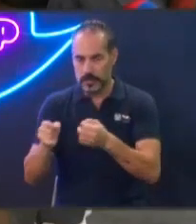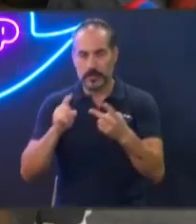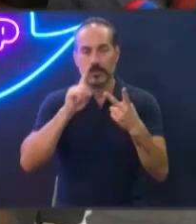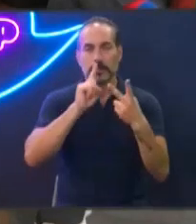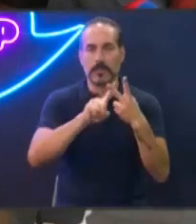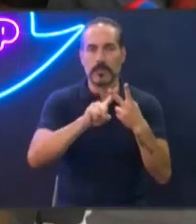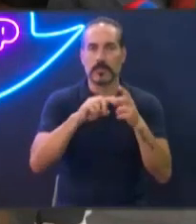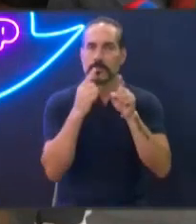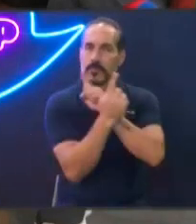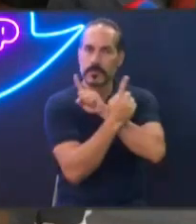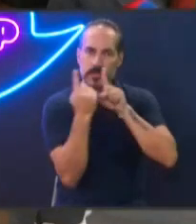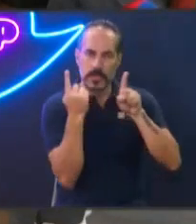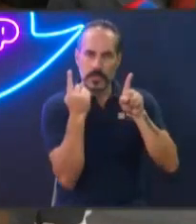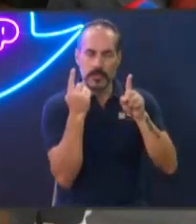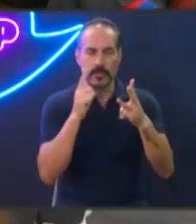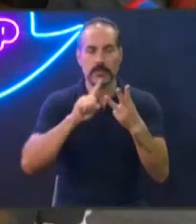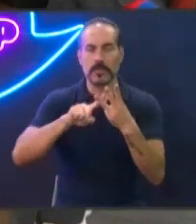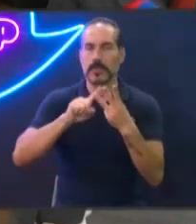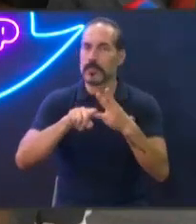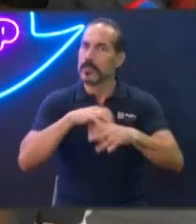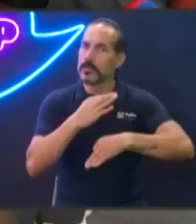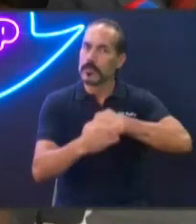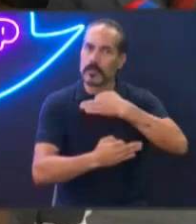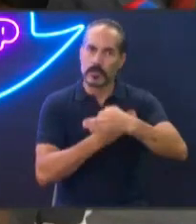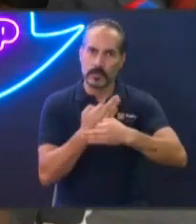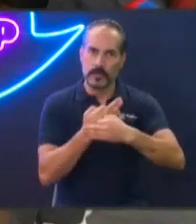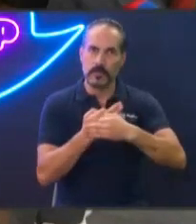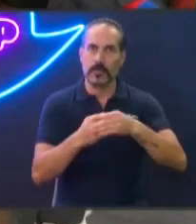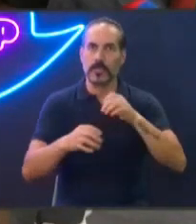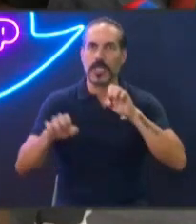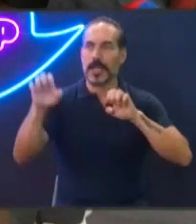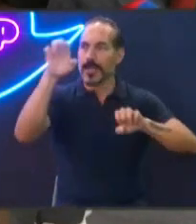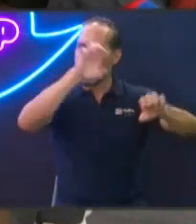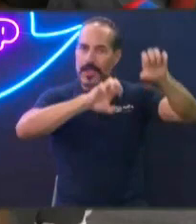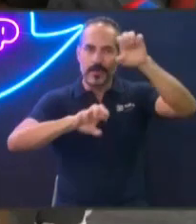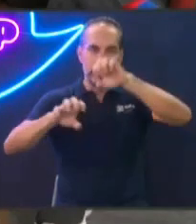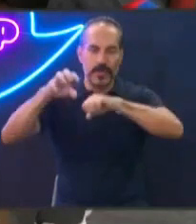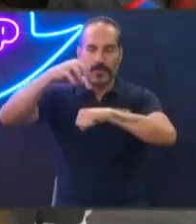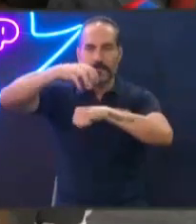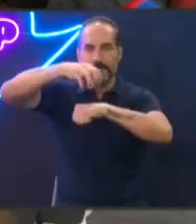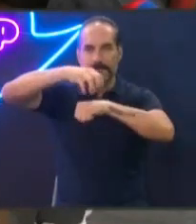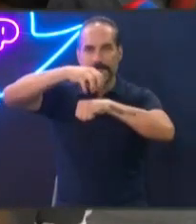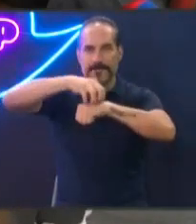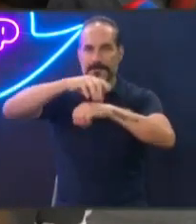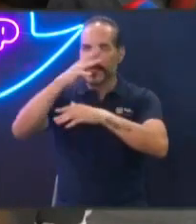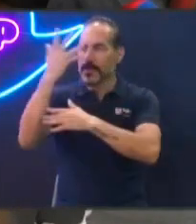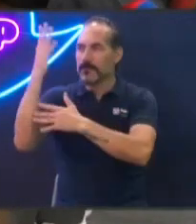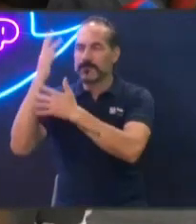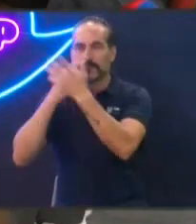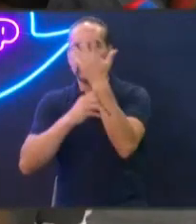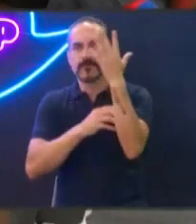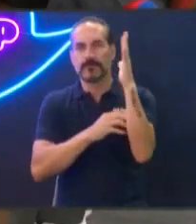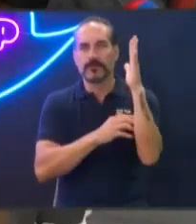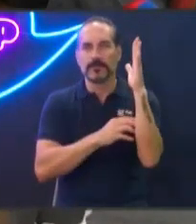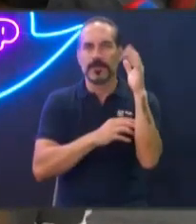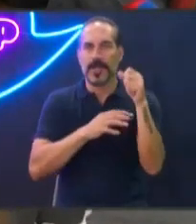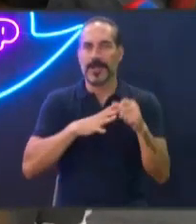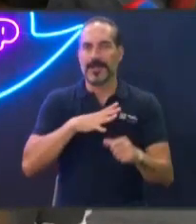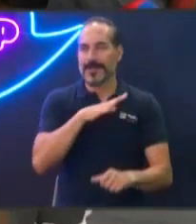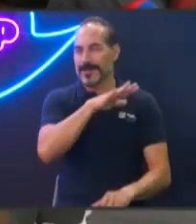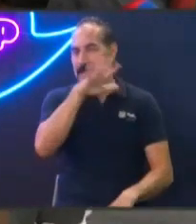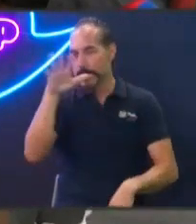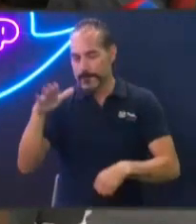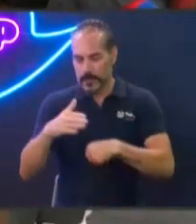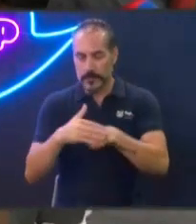ser y toda la parte del ser ecológico Y tenemos bueno tres días donde también